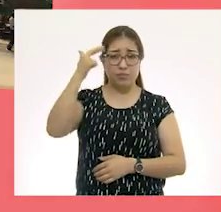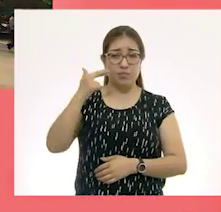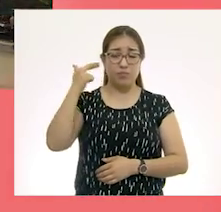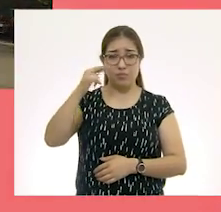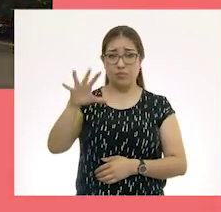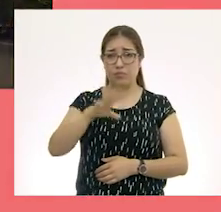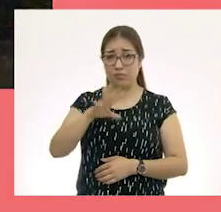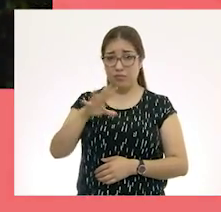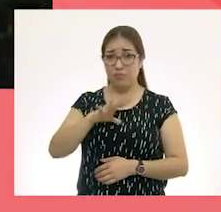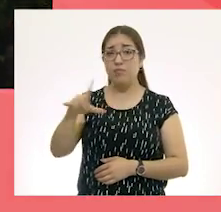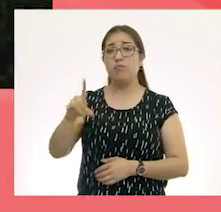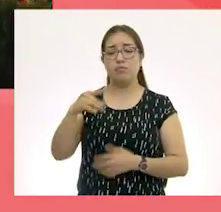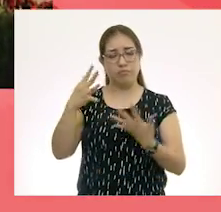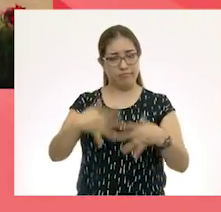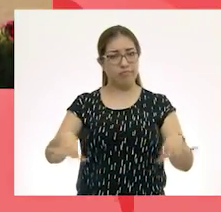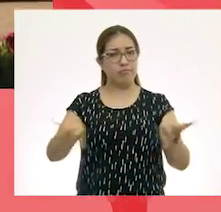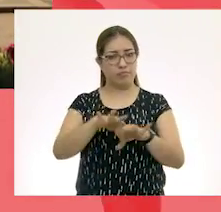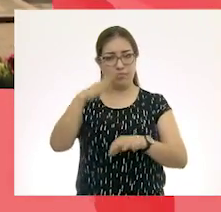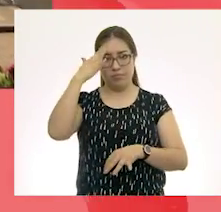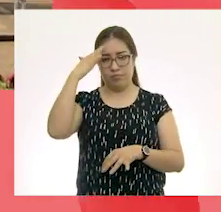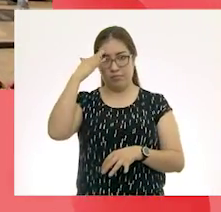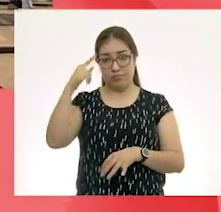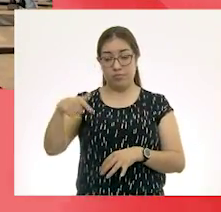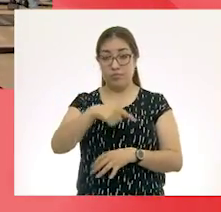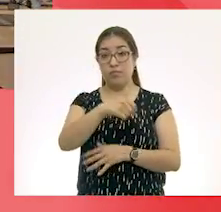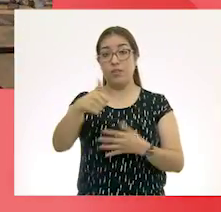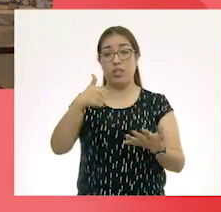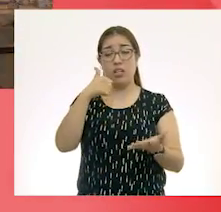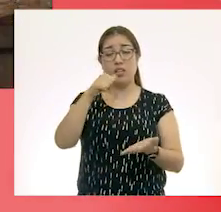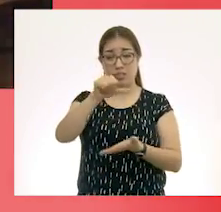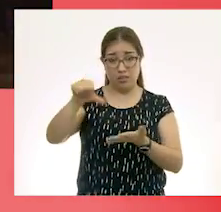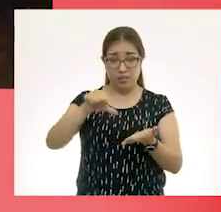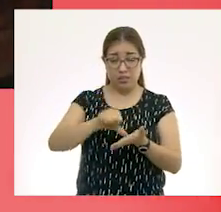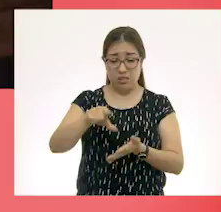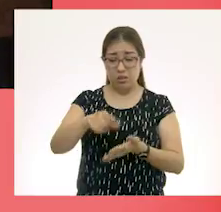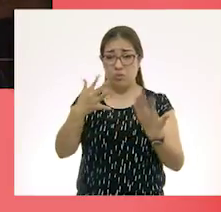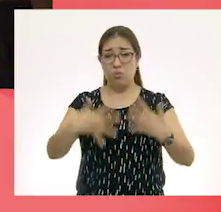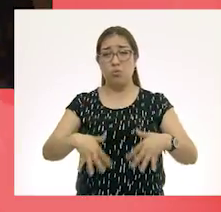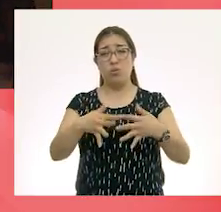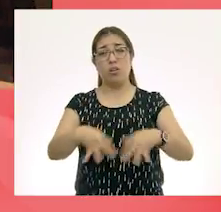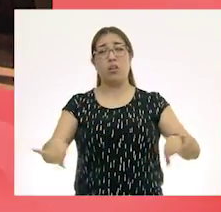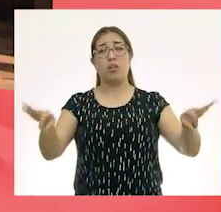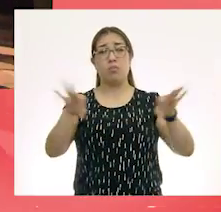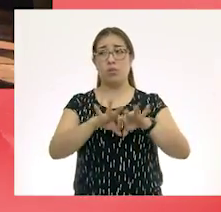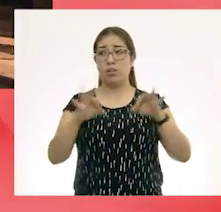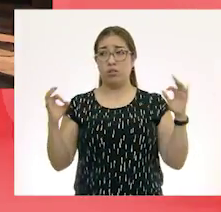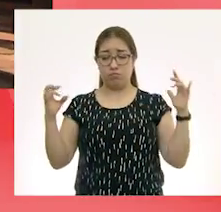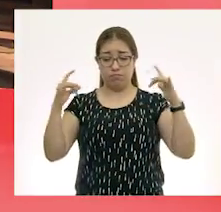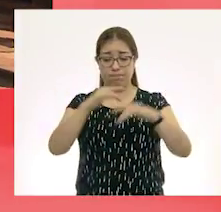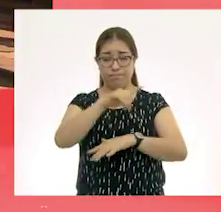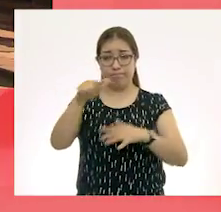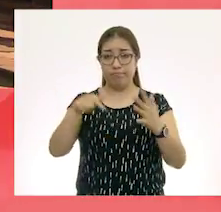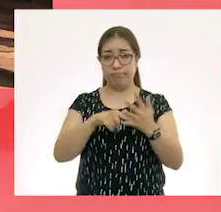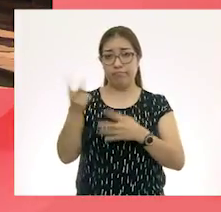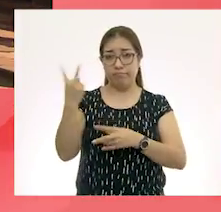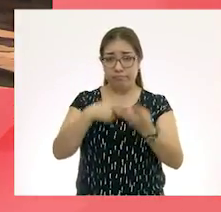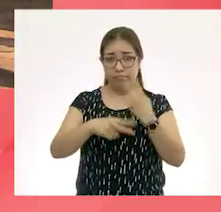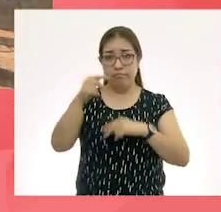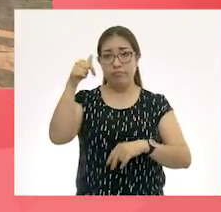reino. Su centro histórico ha sido nombrado Patrimonio Mundial por ser un ejemplo insólito de ciudad virreinal